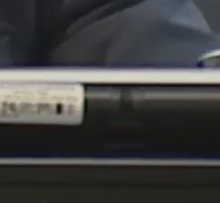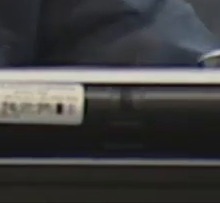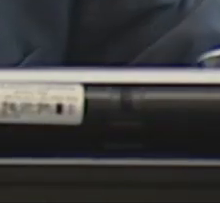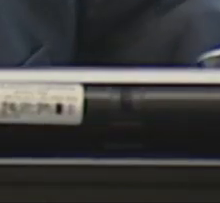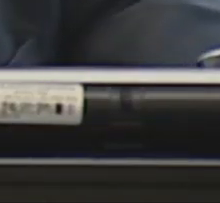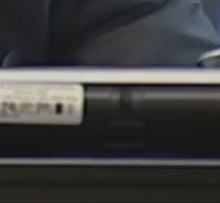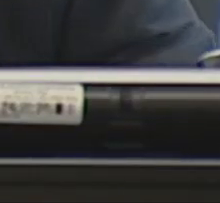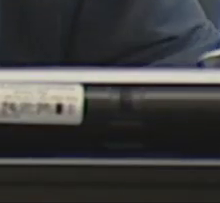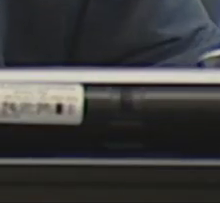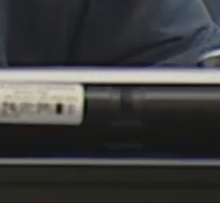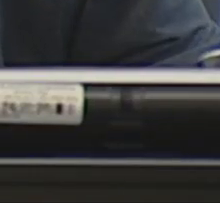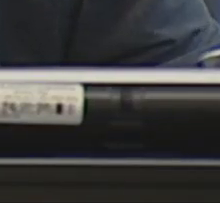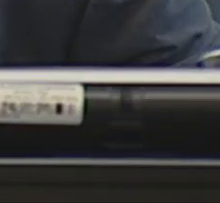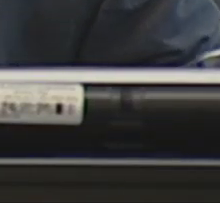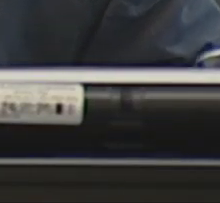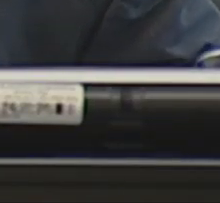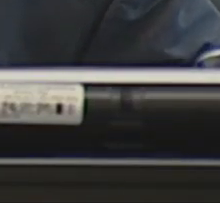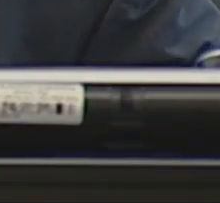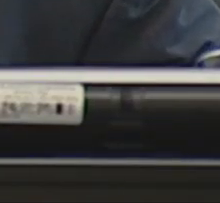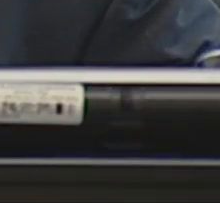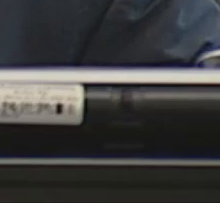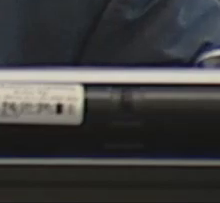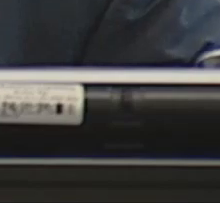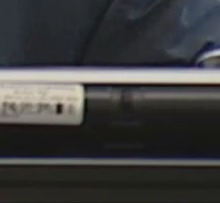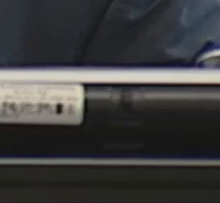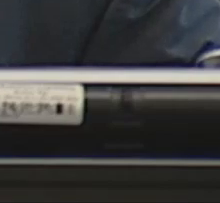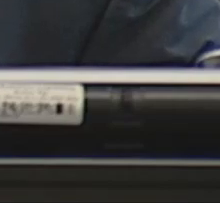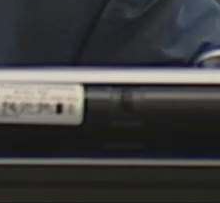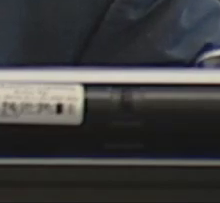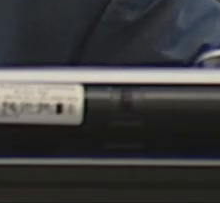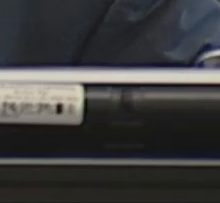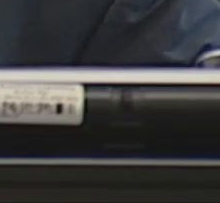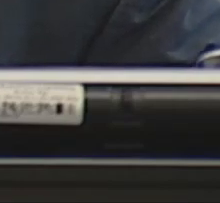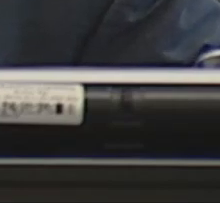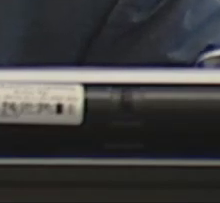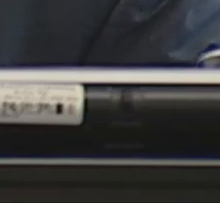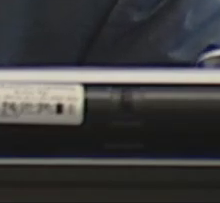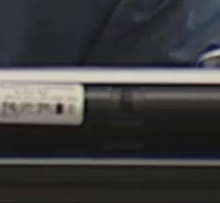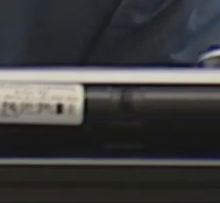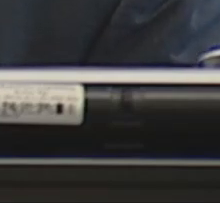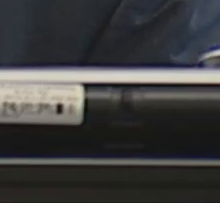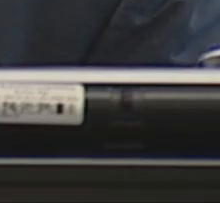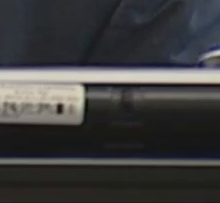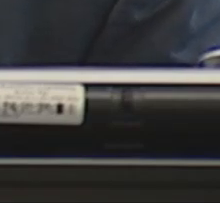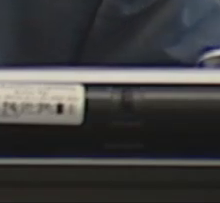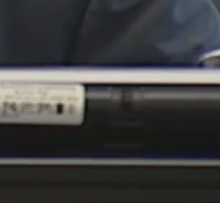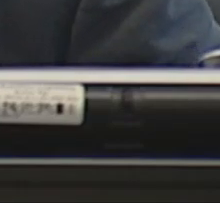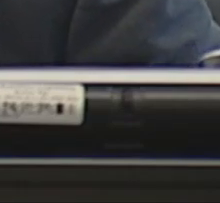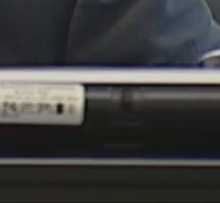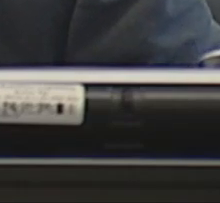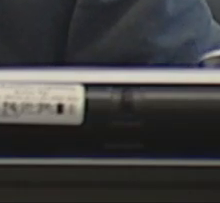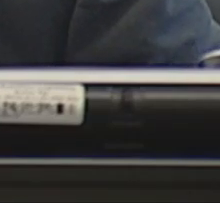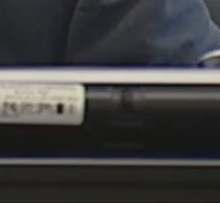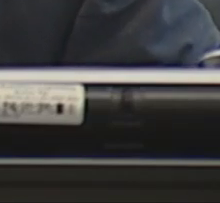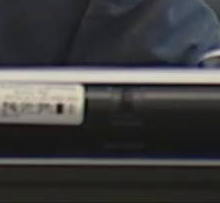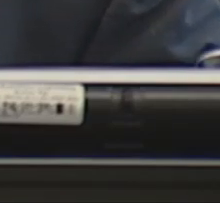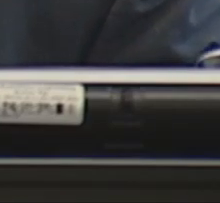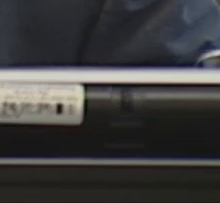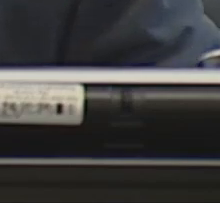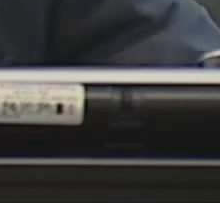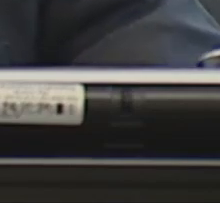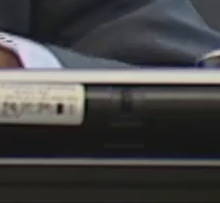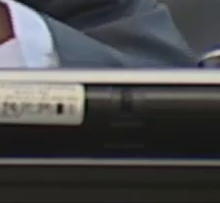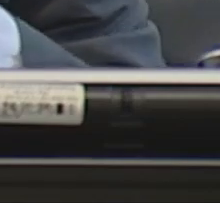cierto. Es que si eso hubiera sido así, esos cuerpos seguirían sobreviviendo. Pero es